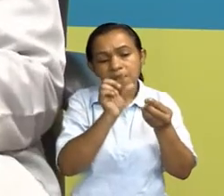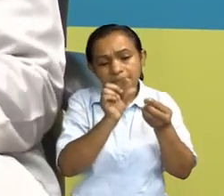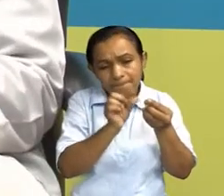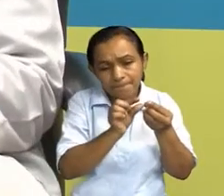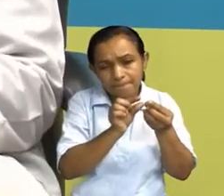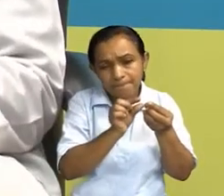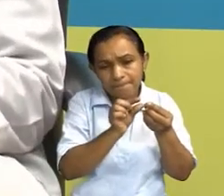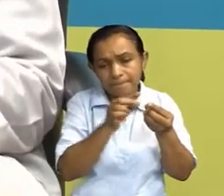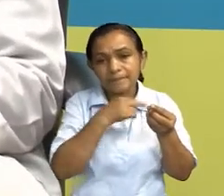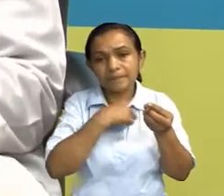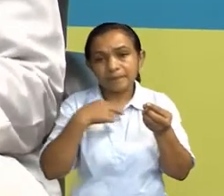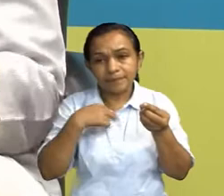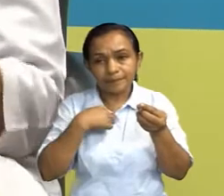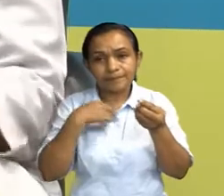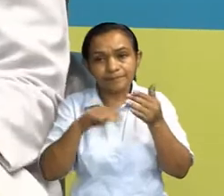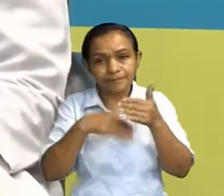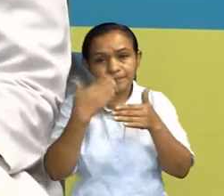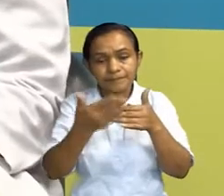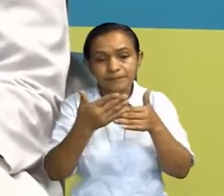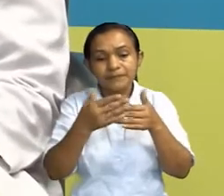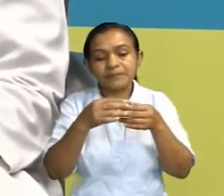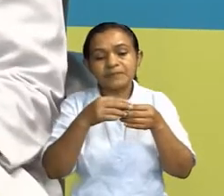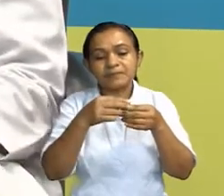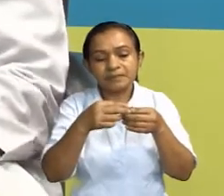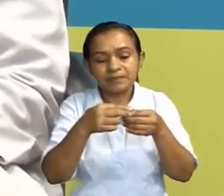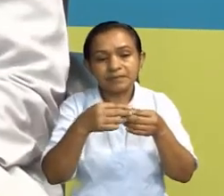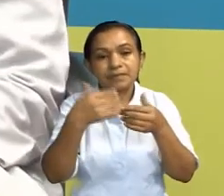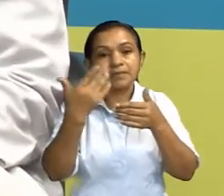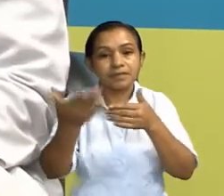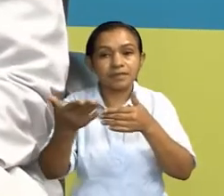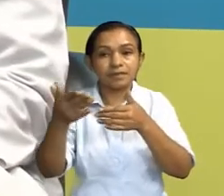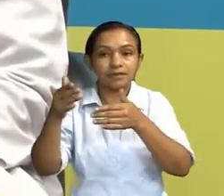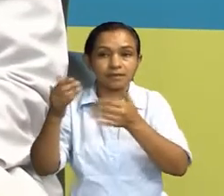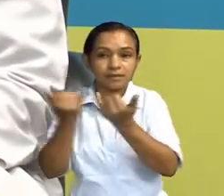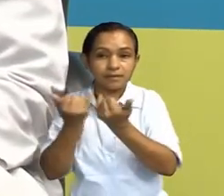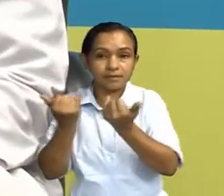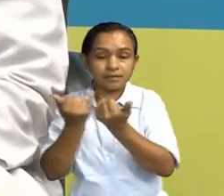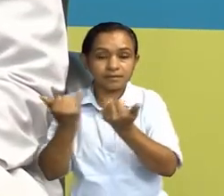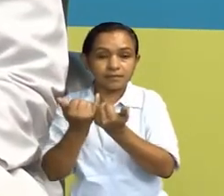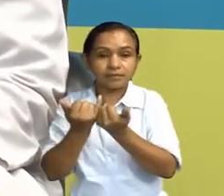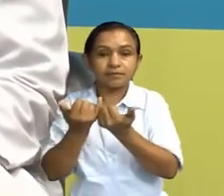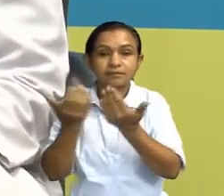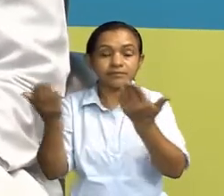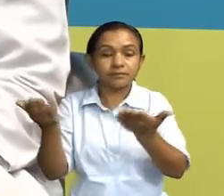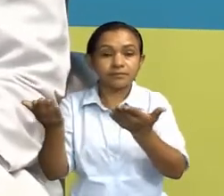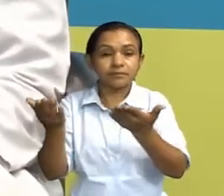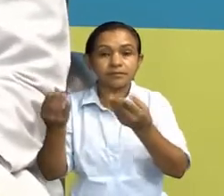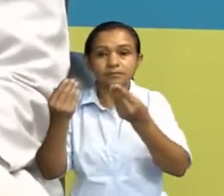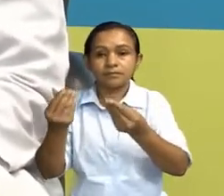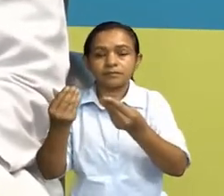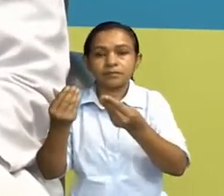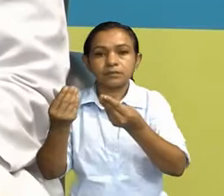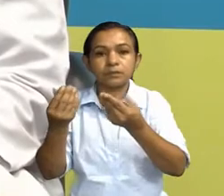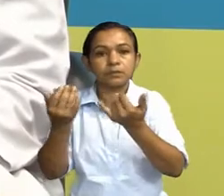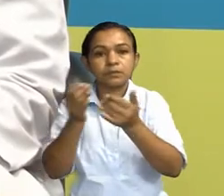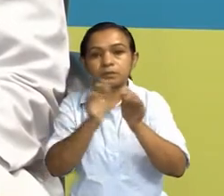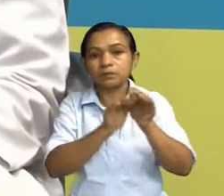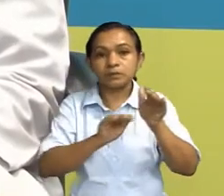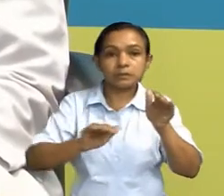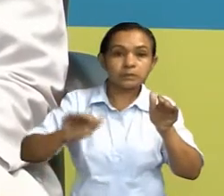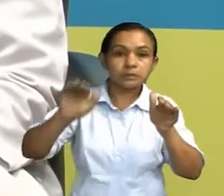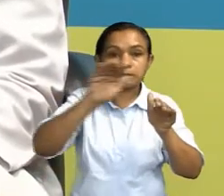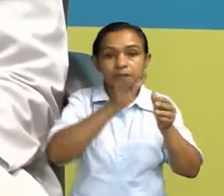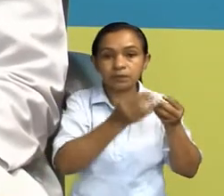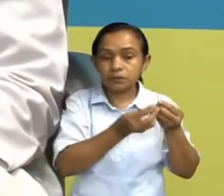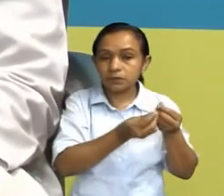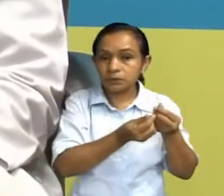el introito vaginal está más expuesto. Aparte de eso, la cantidad de estrógenos que tiene la niña